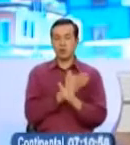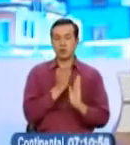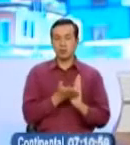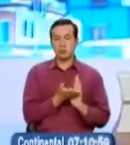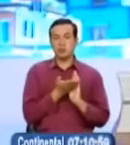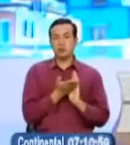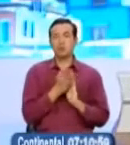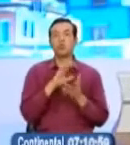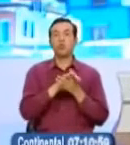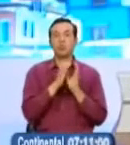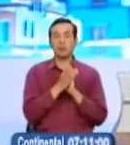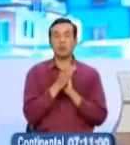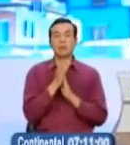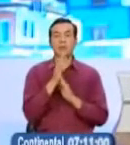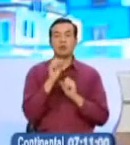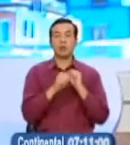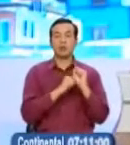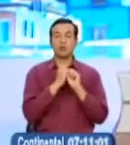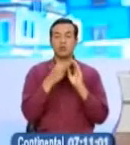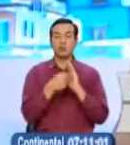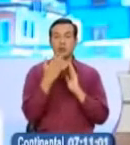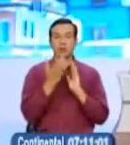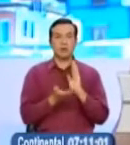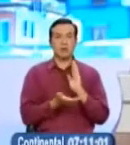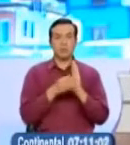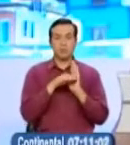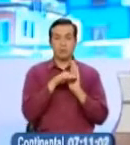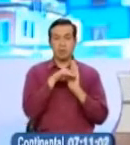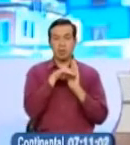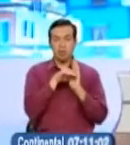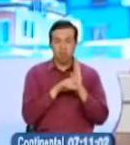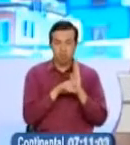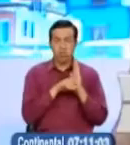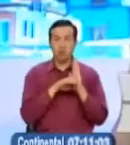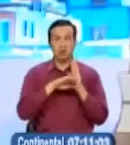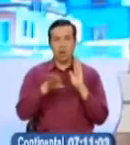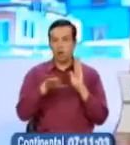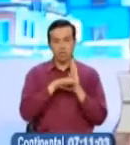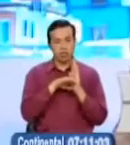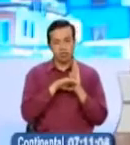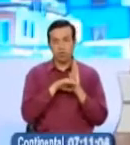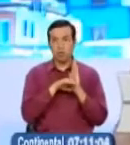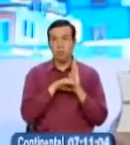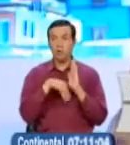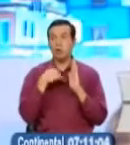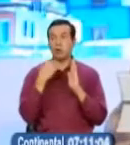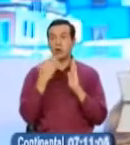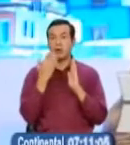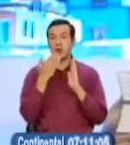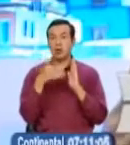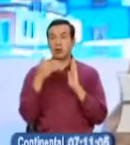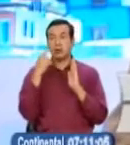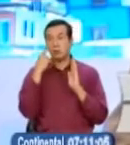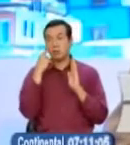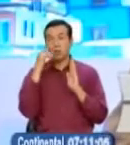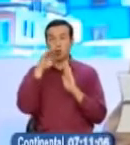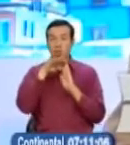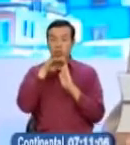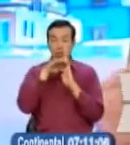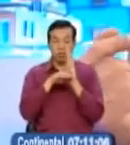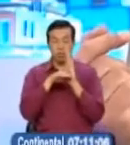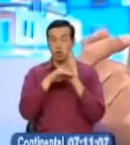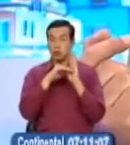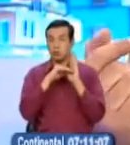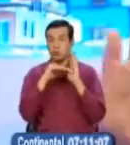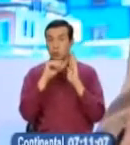a darse en noviembre del año pasado, llegamos al punto más bajo, por así decirlo. Pero más importante que ver si llegamos al punto más bajo